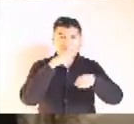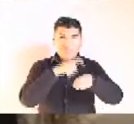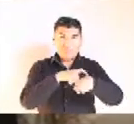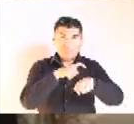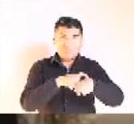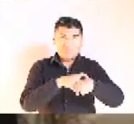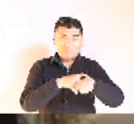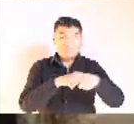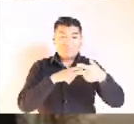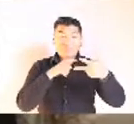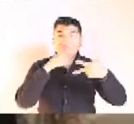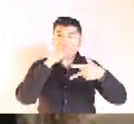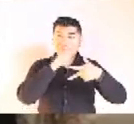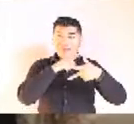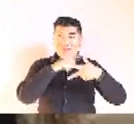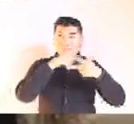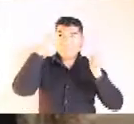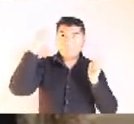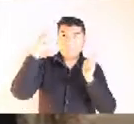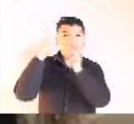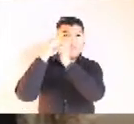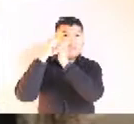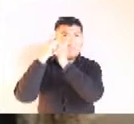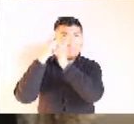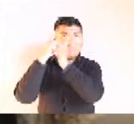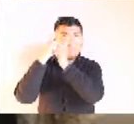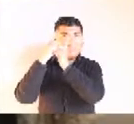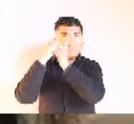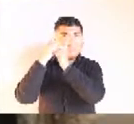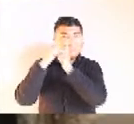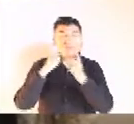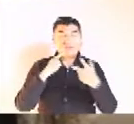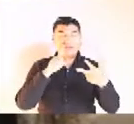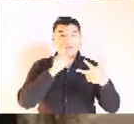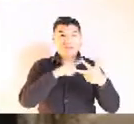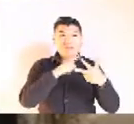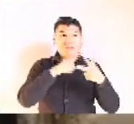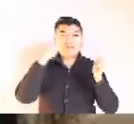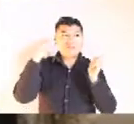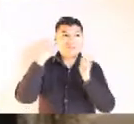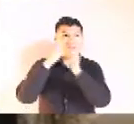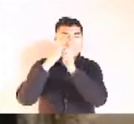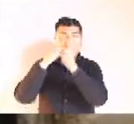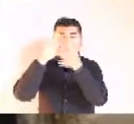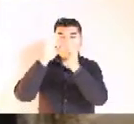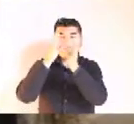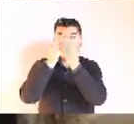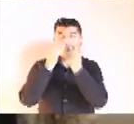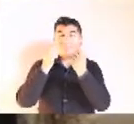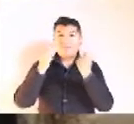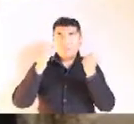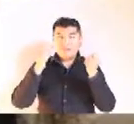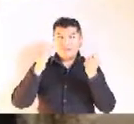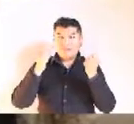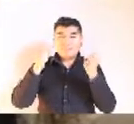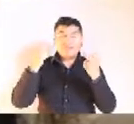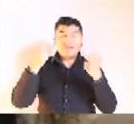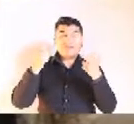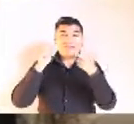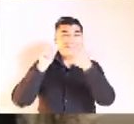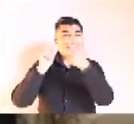el momento del encuentro, el momento del acuerdo, el